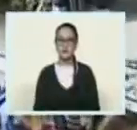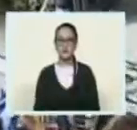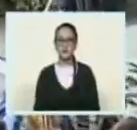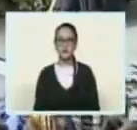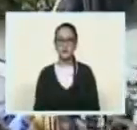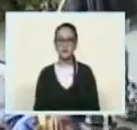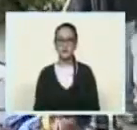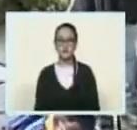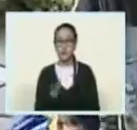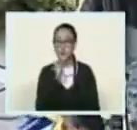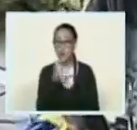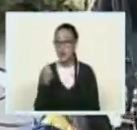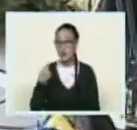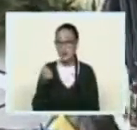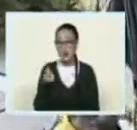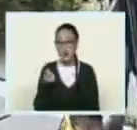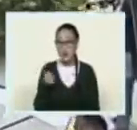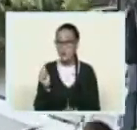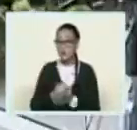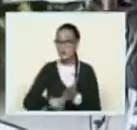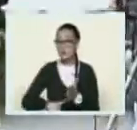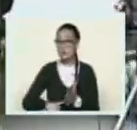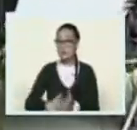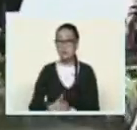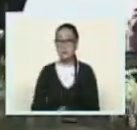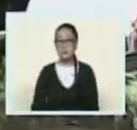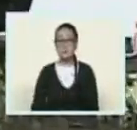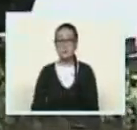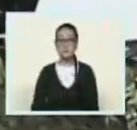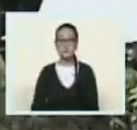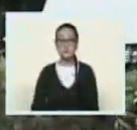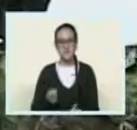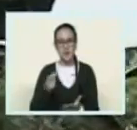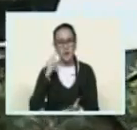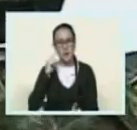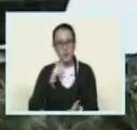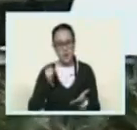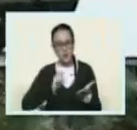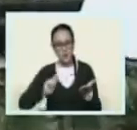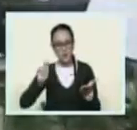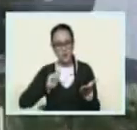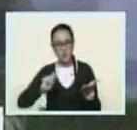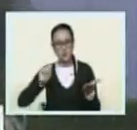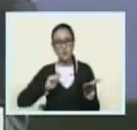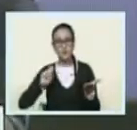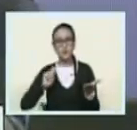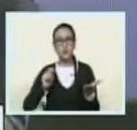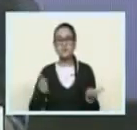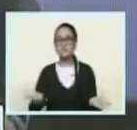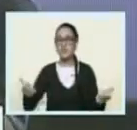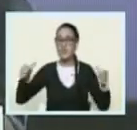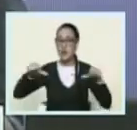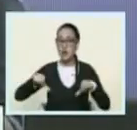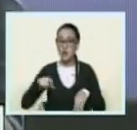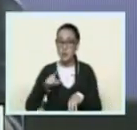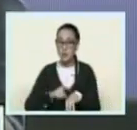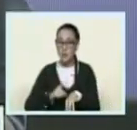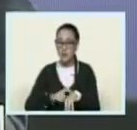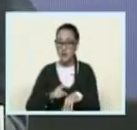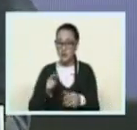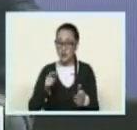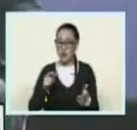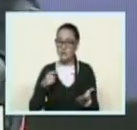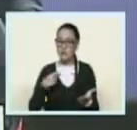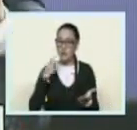sin recursos económicos. Y escribe en Jamaica Bolívar, derrotado para ese momento, la